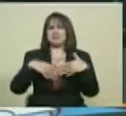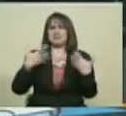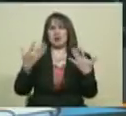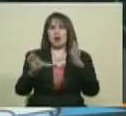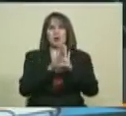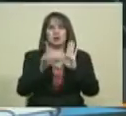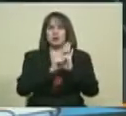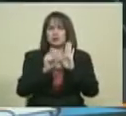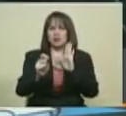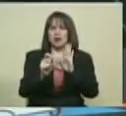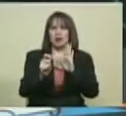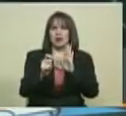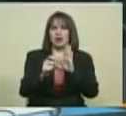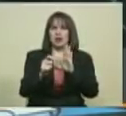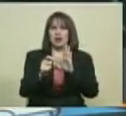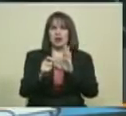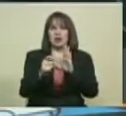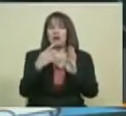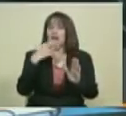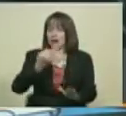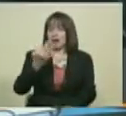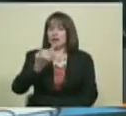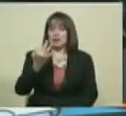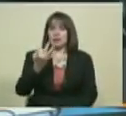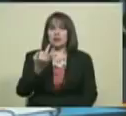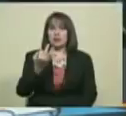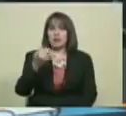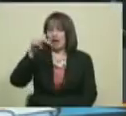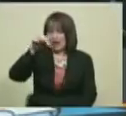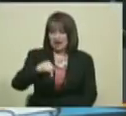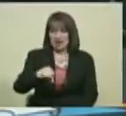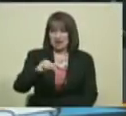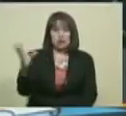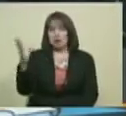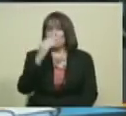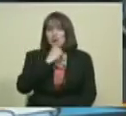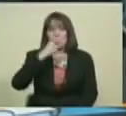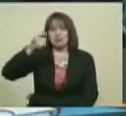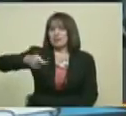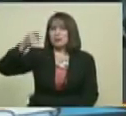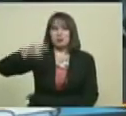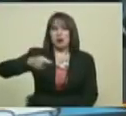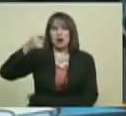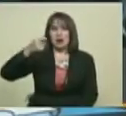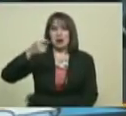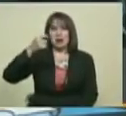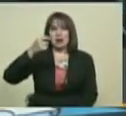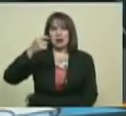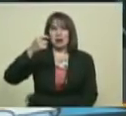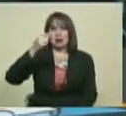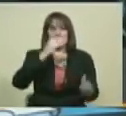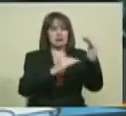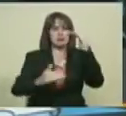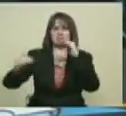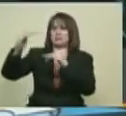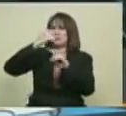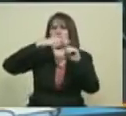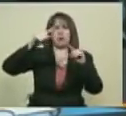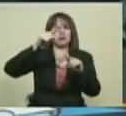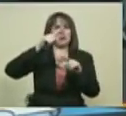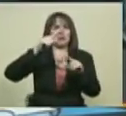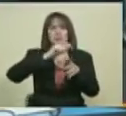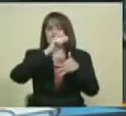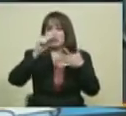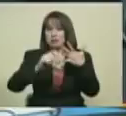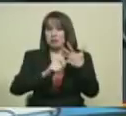constitucional. La verdad es que aquí en esta instancia no hay ningún tribunal de alzada de ningún tipo. En